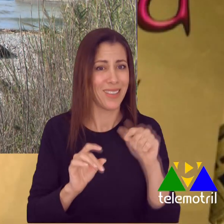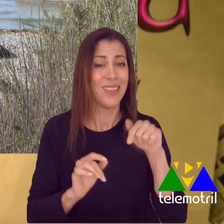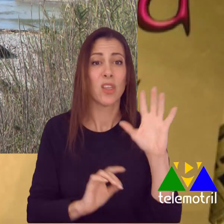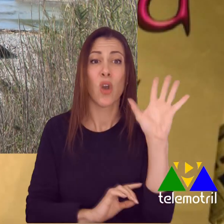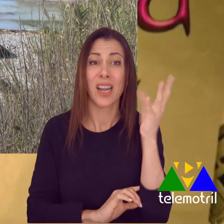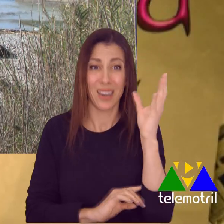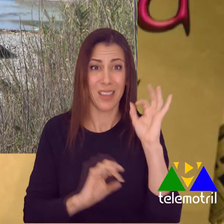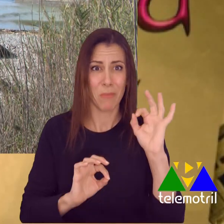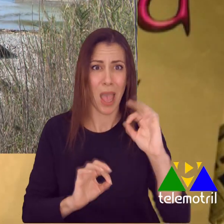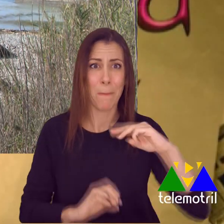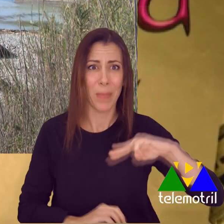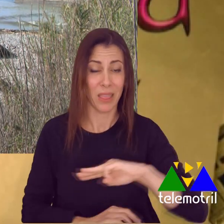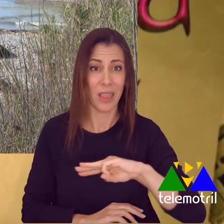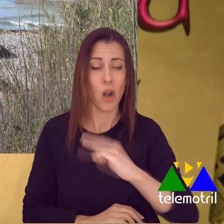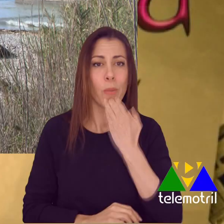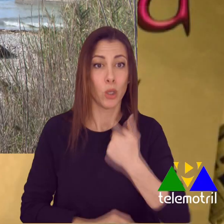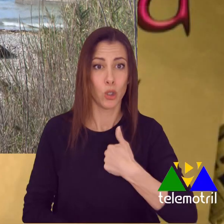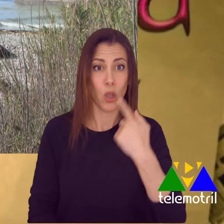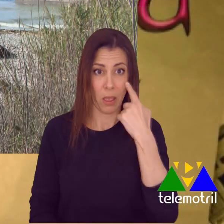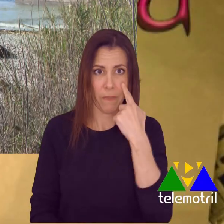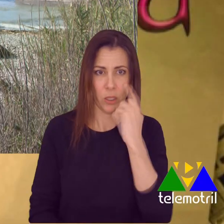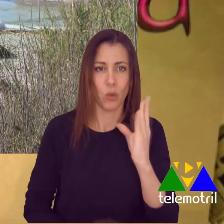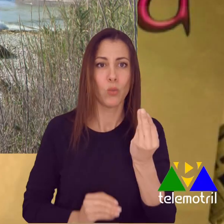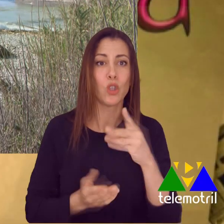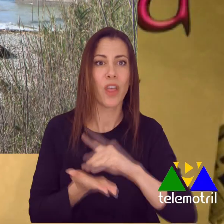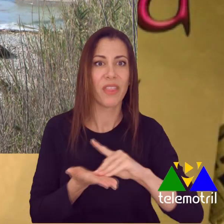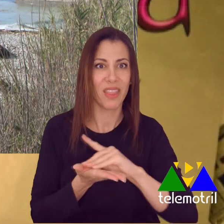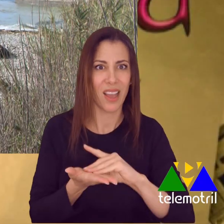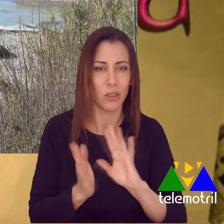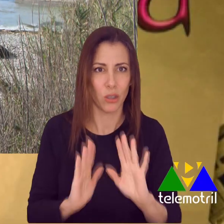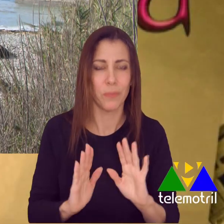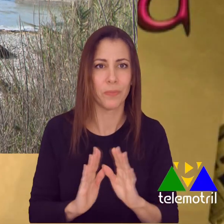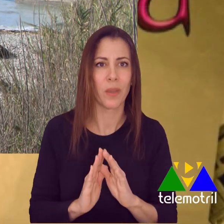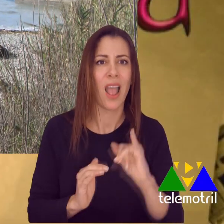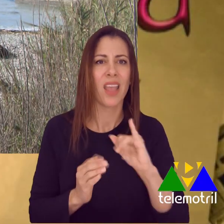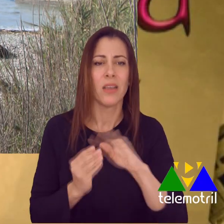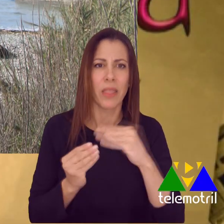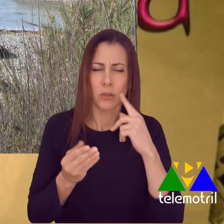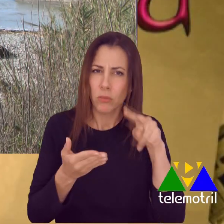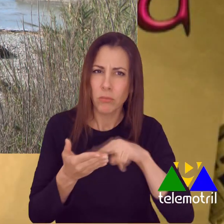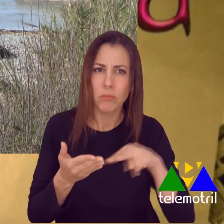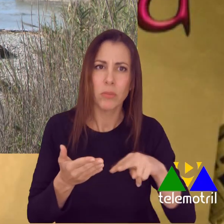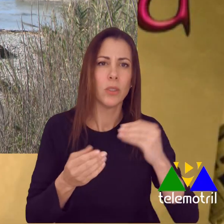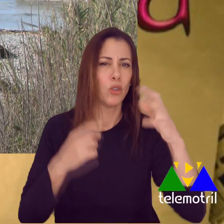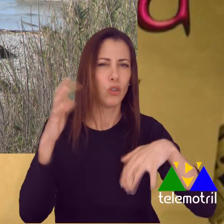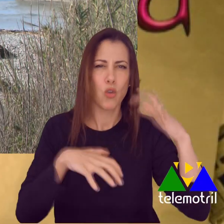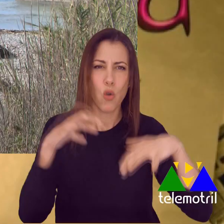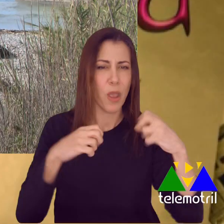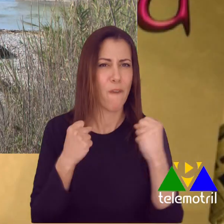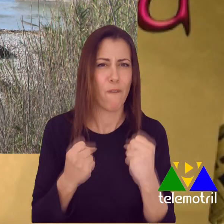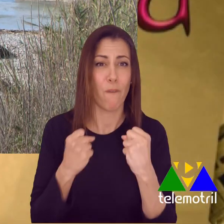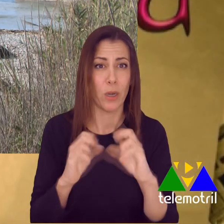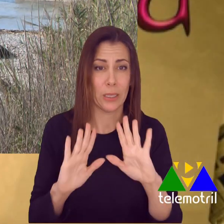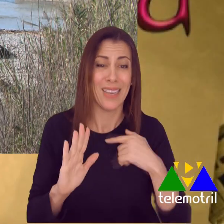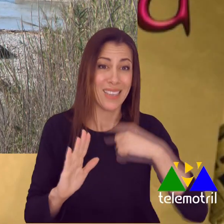mediterráneo, ¿no? Si yo que he visto muchos datos, hay datos sobre lluvias torrenciales desde